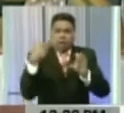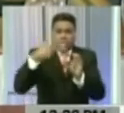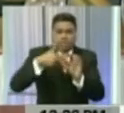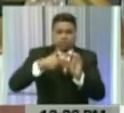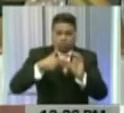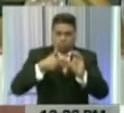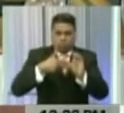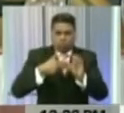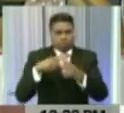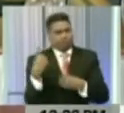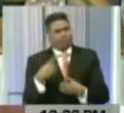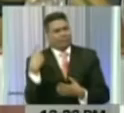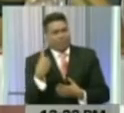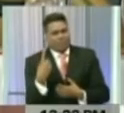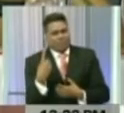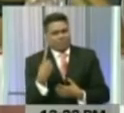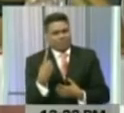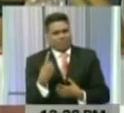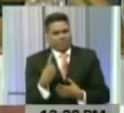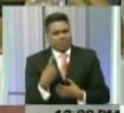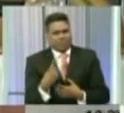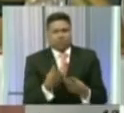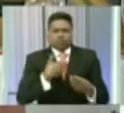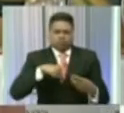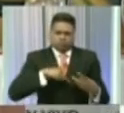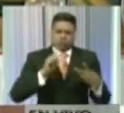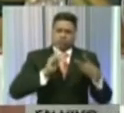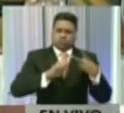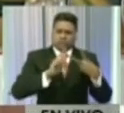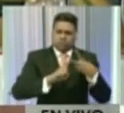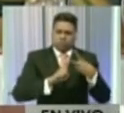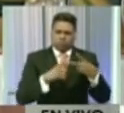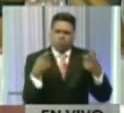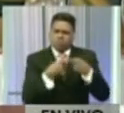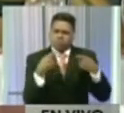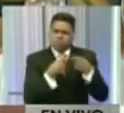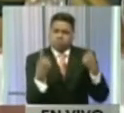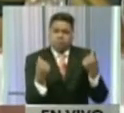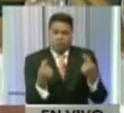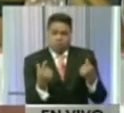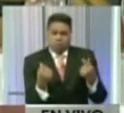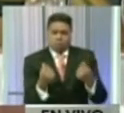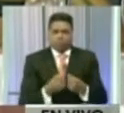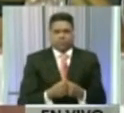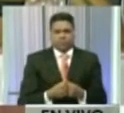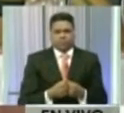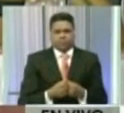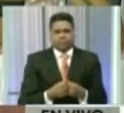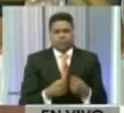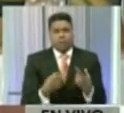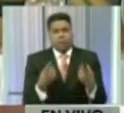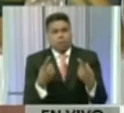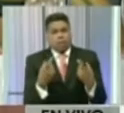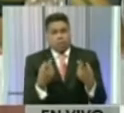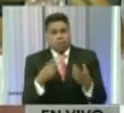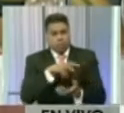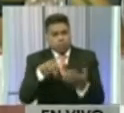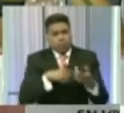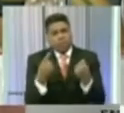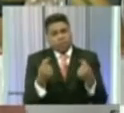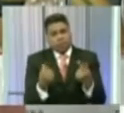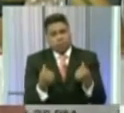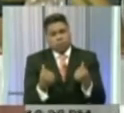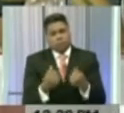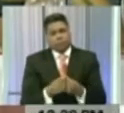que estamos acechados por una guerra económica. La guerra económica. Creo haber